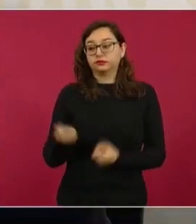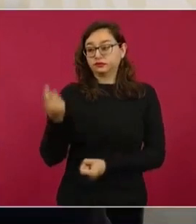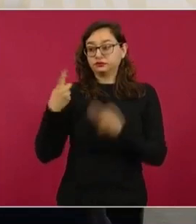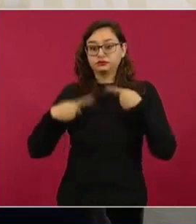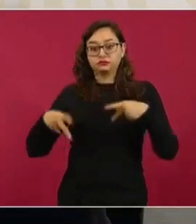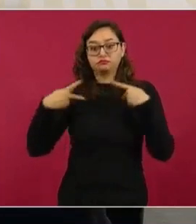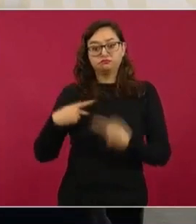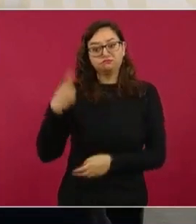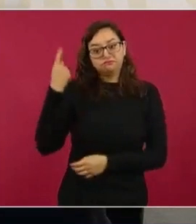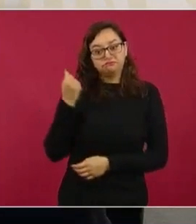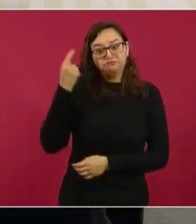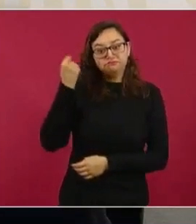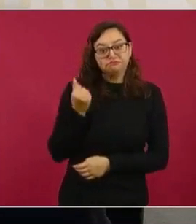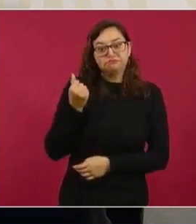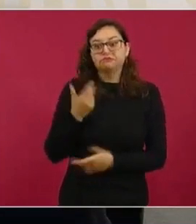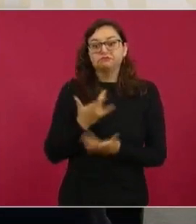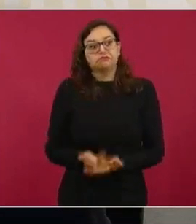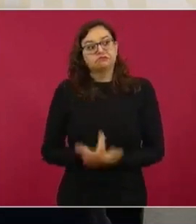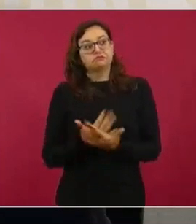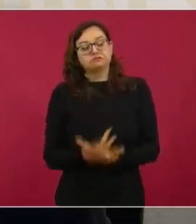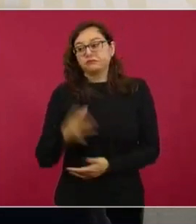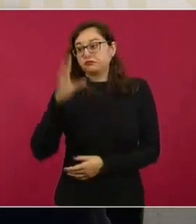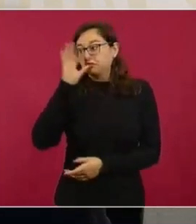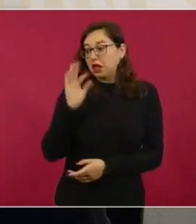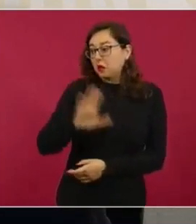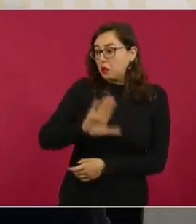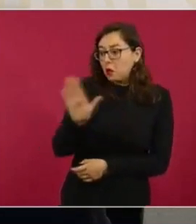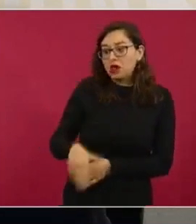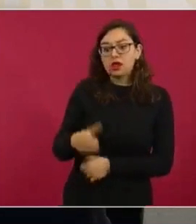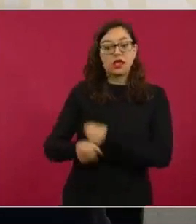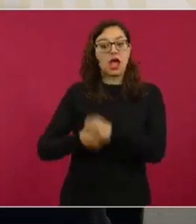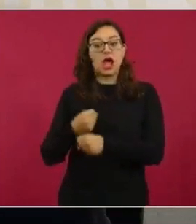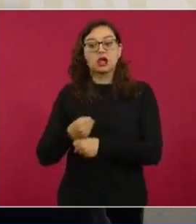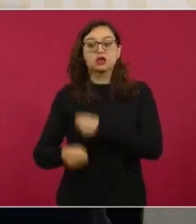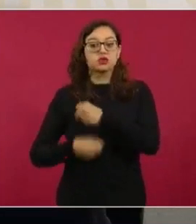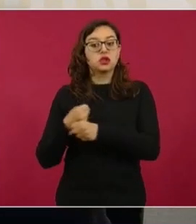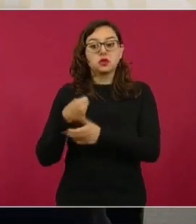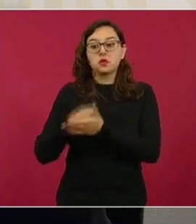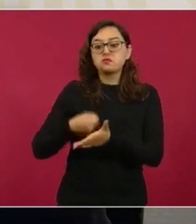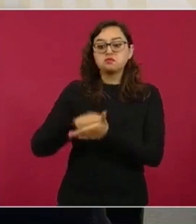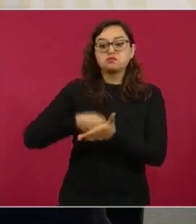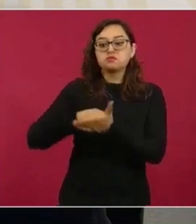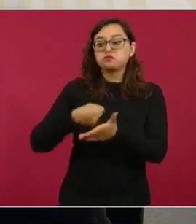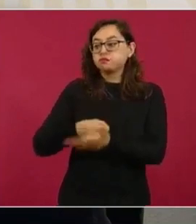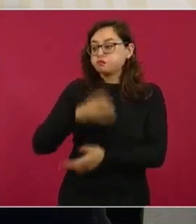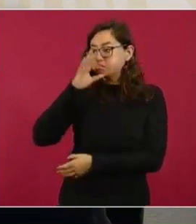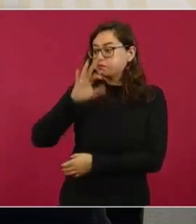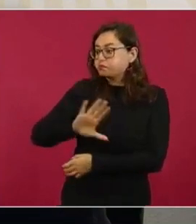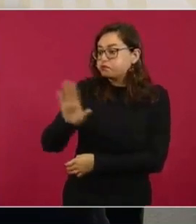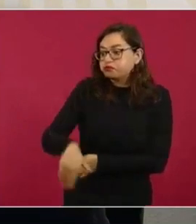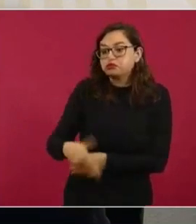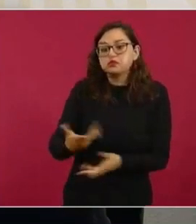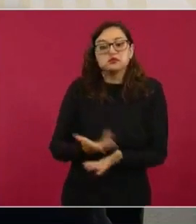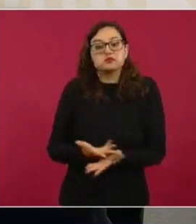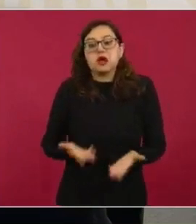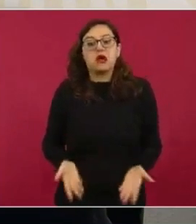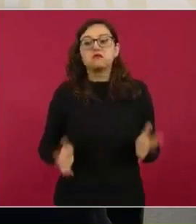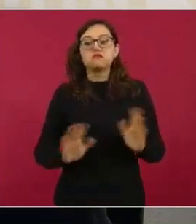ya falleció, hay gente que pues ya por los años estuvo luchando, ya esto ya tiene prácticamente más de 30 años. Esto sucedió el